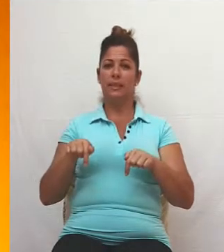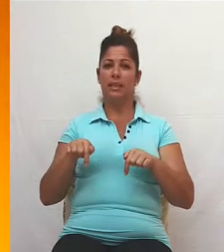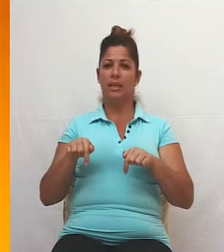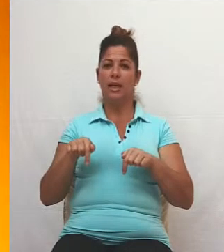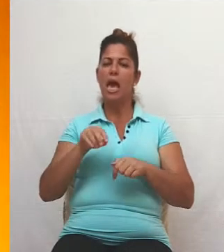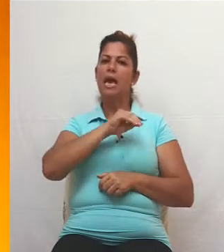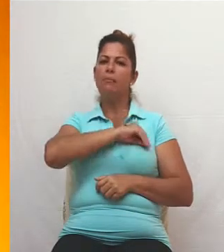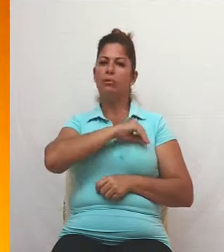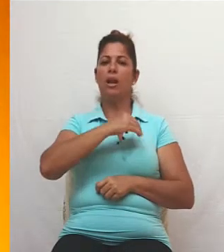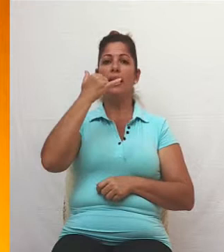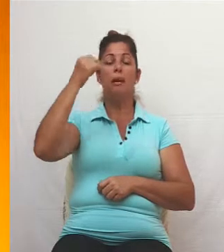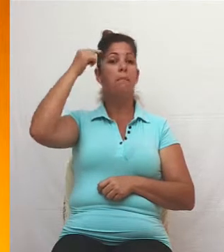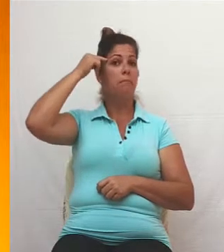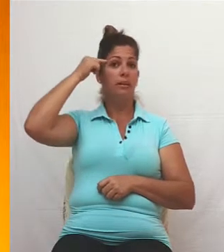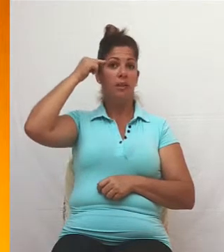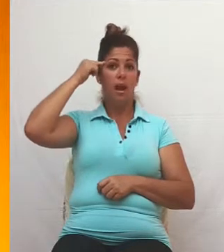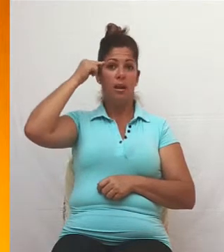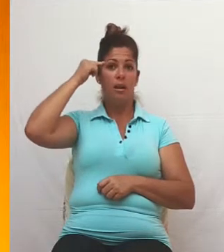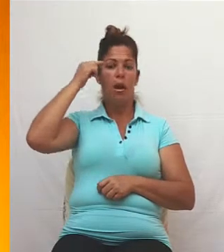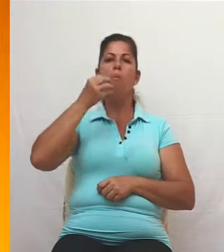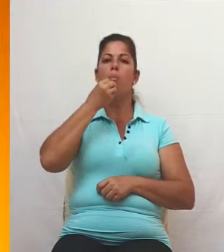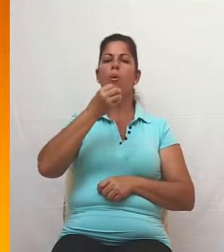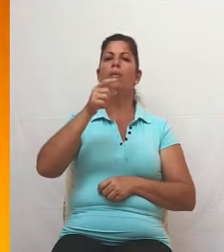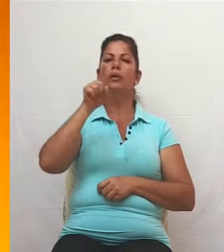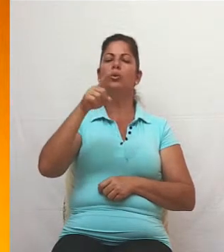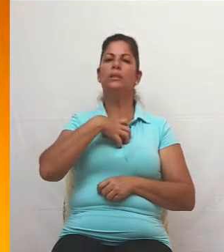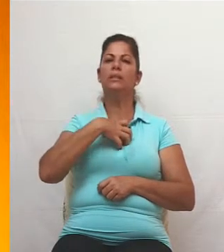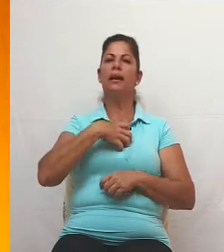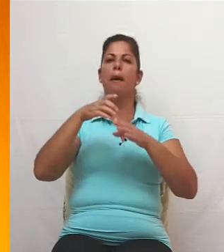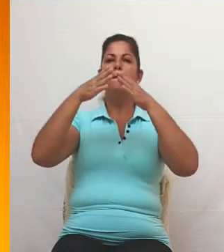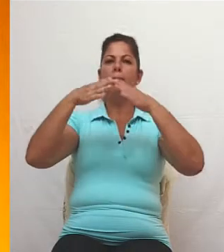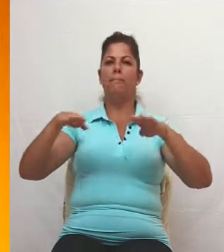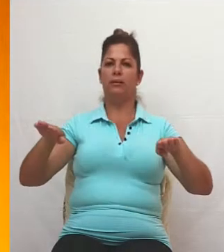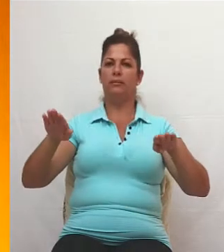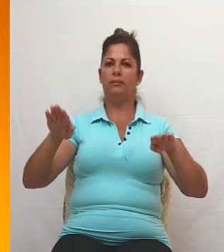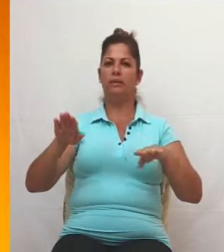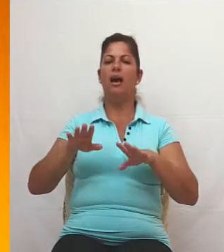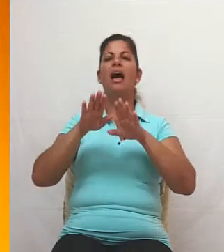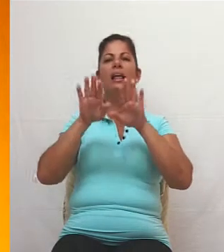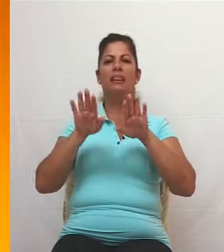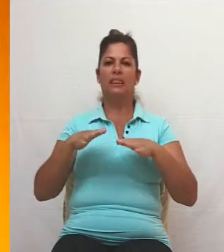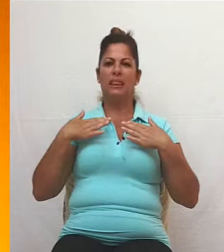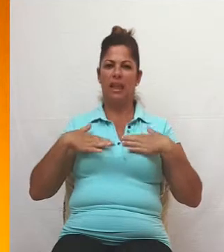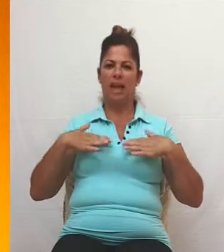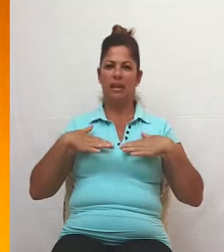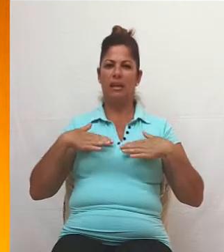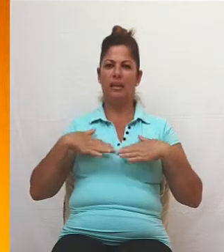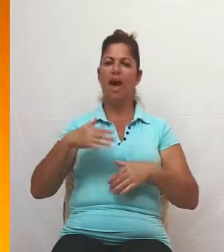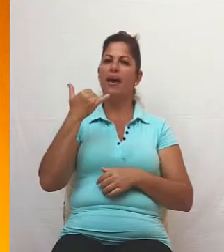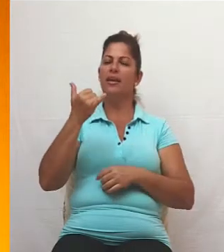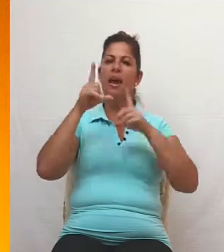porque emocional y mentalmente obtenemos paz sosiego y armonía